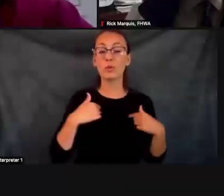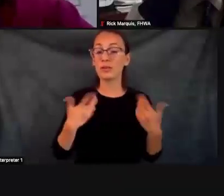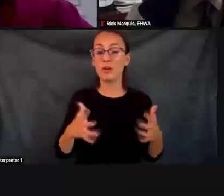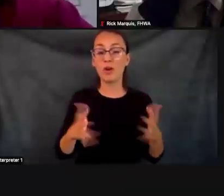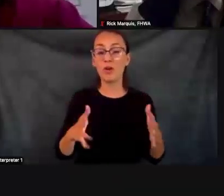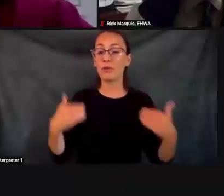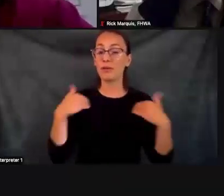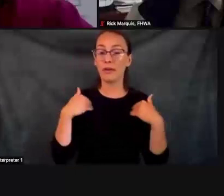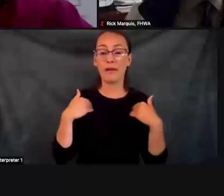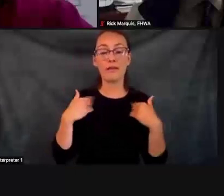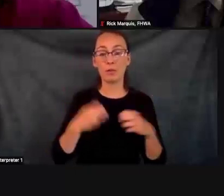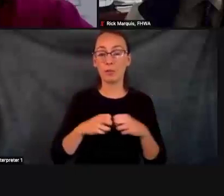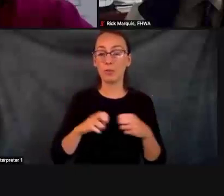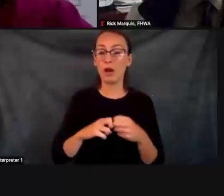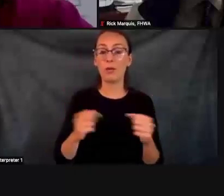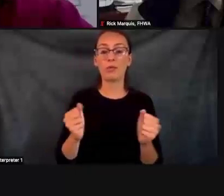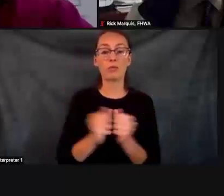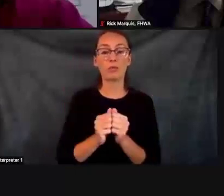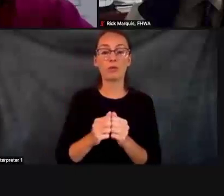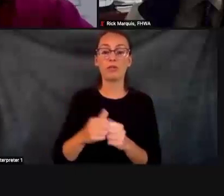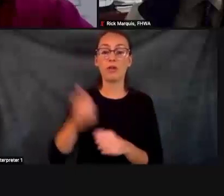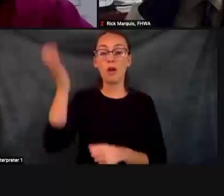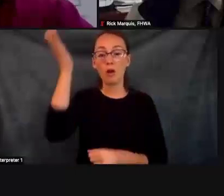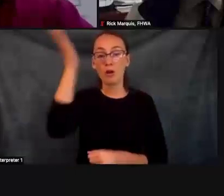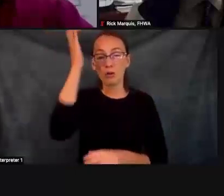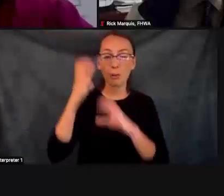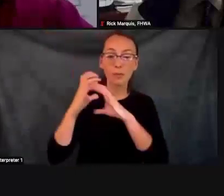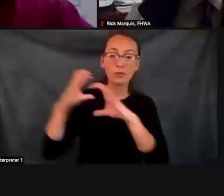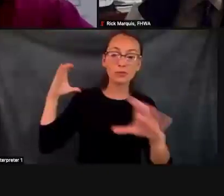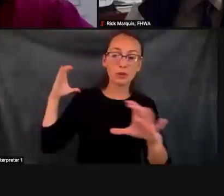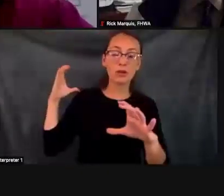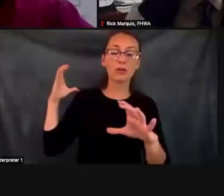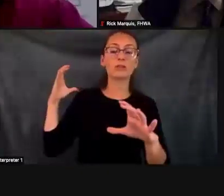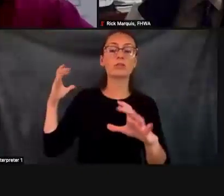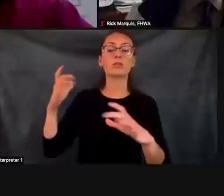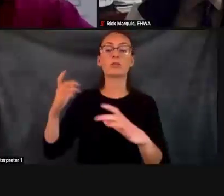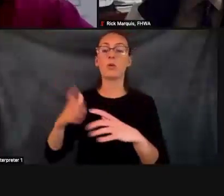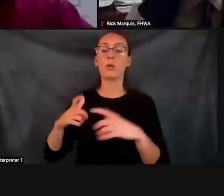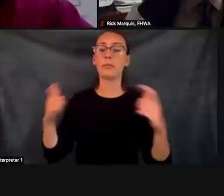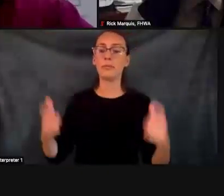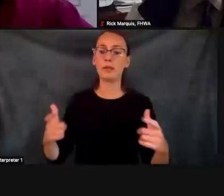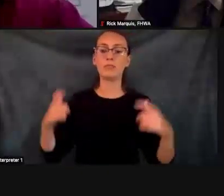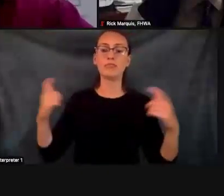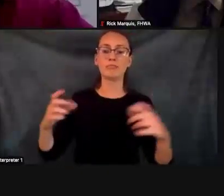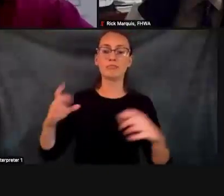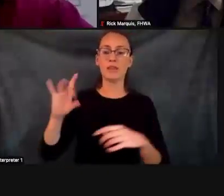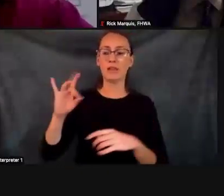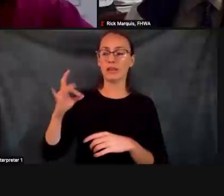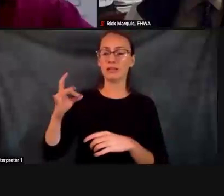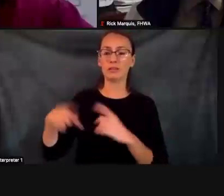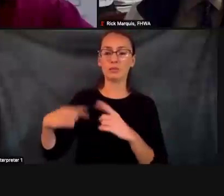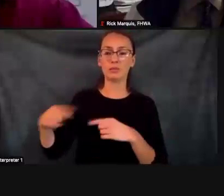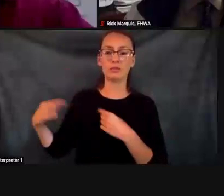Ya tenemos un problema grande con los camiones grandes que viajan